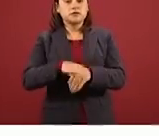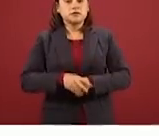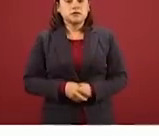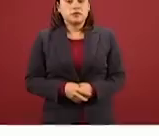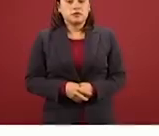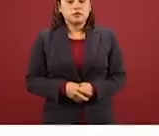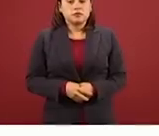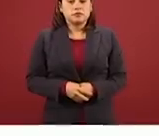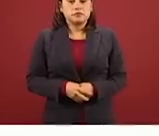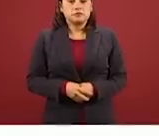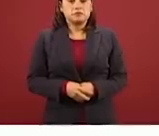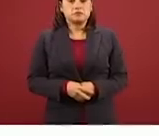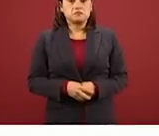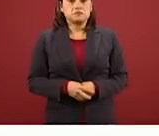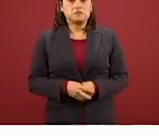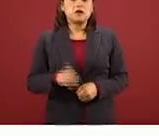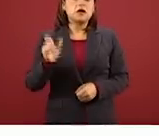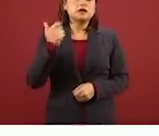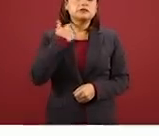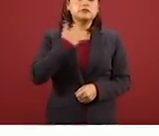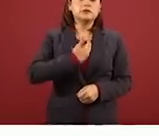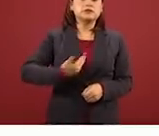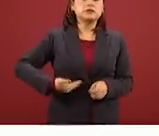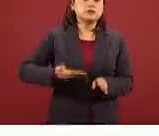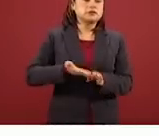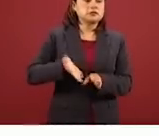entregadas por sexenio.